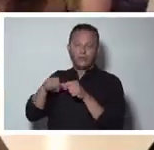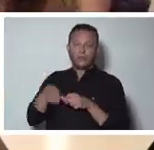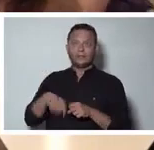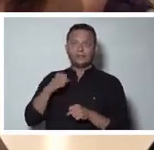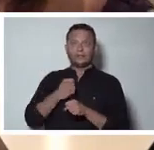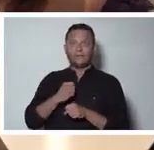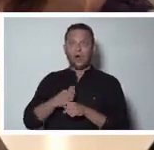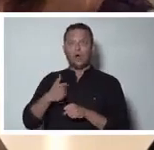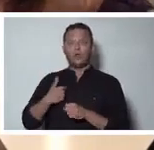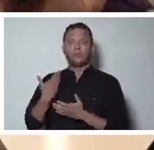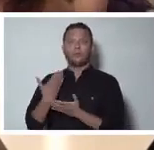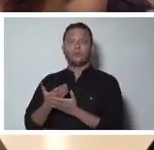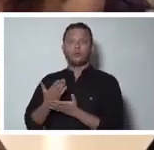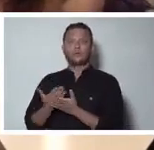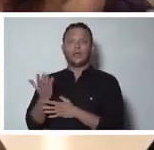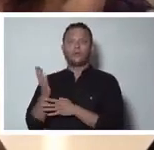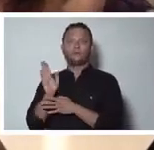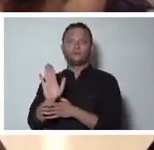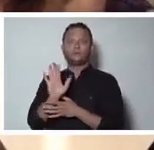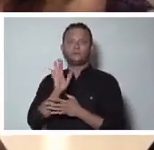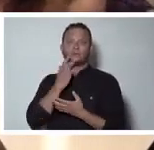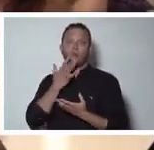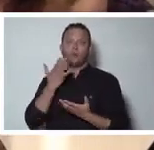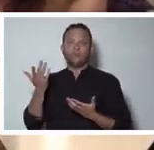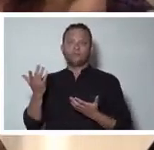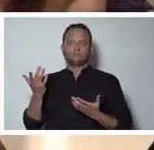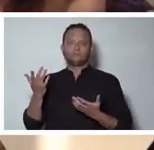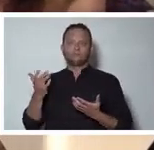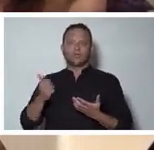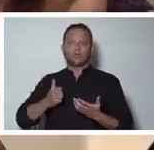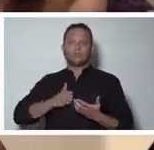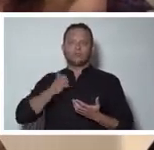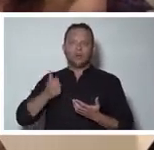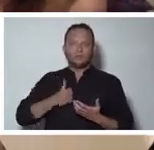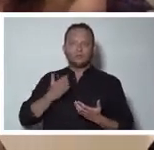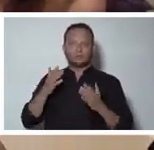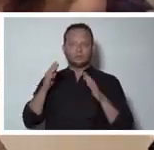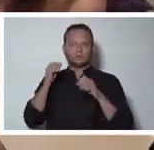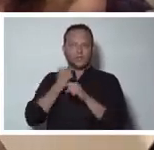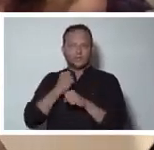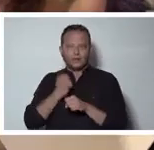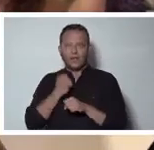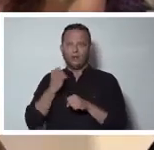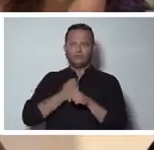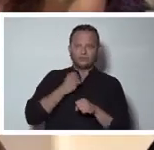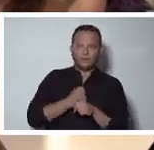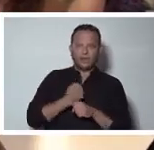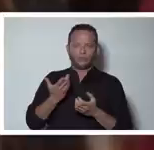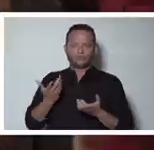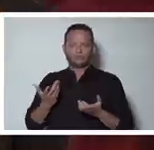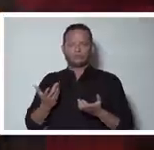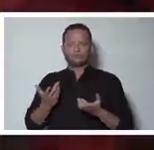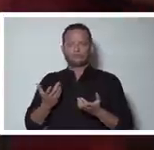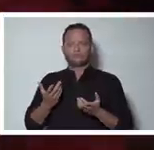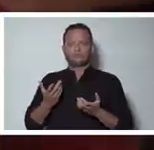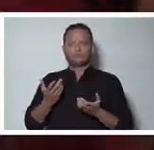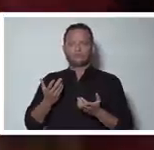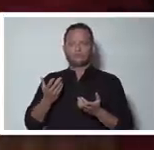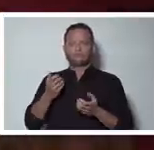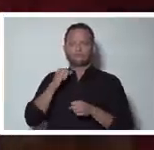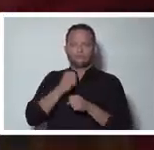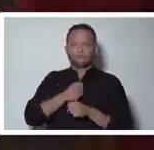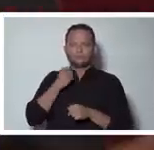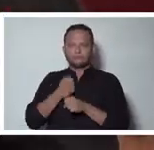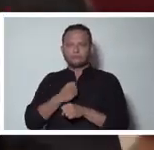quedó demostrado En clave de sobreexplotación durante la pandemia una sobreexplotación feroz una sobre